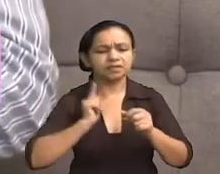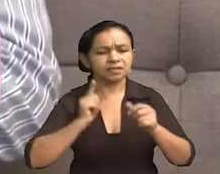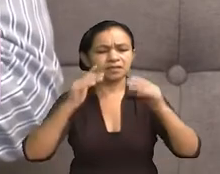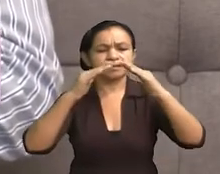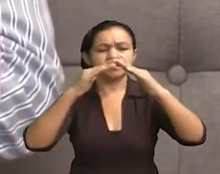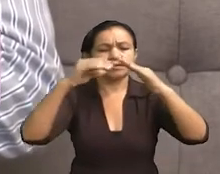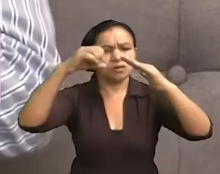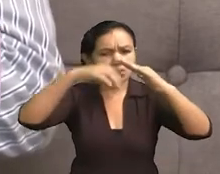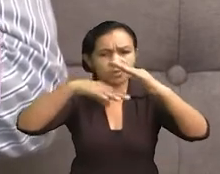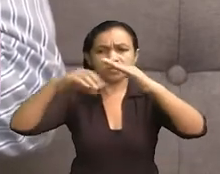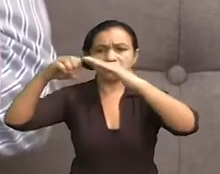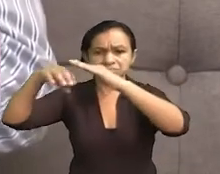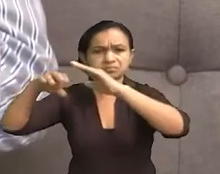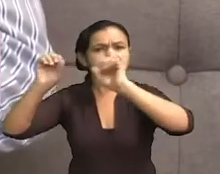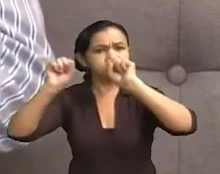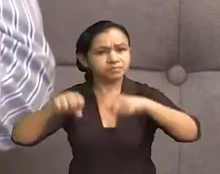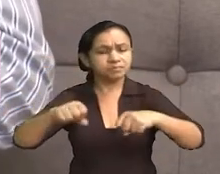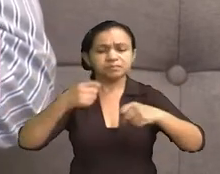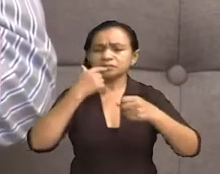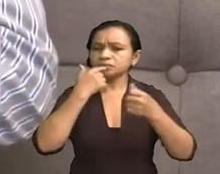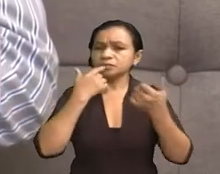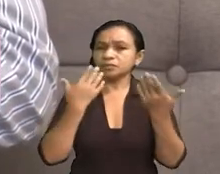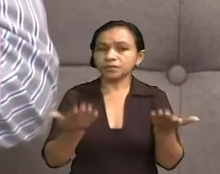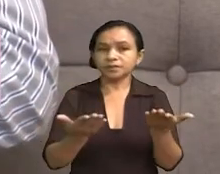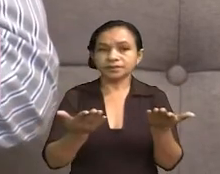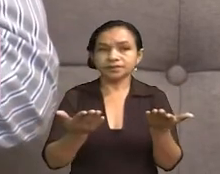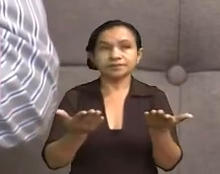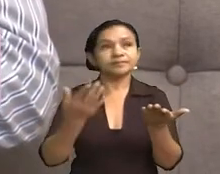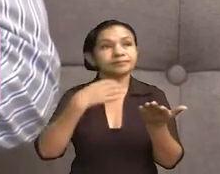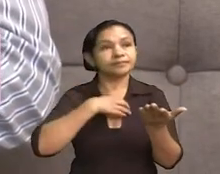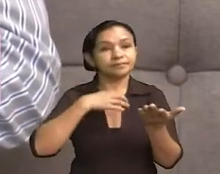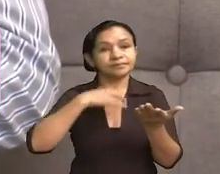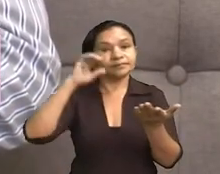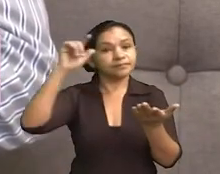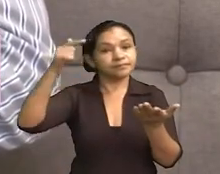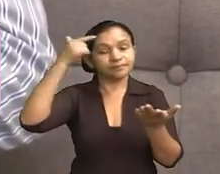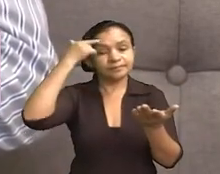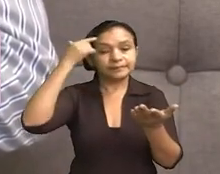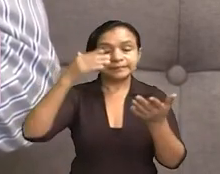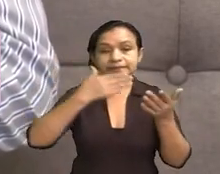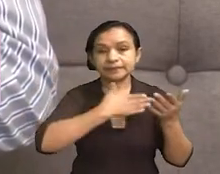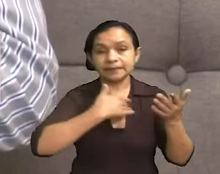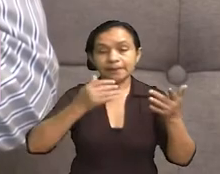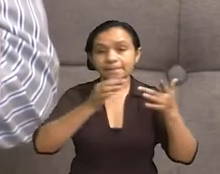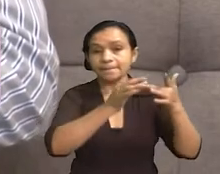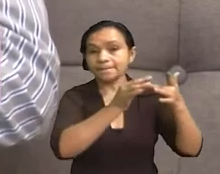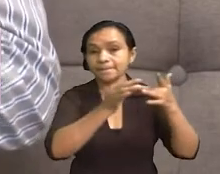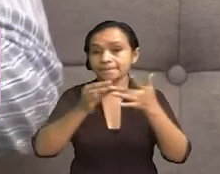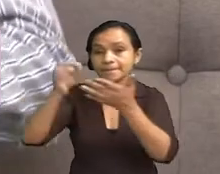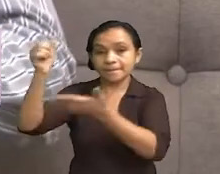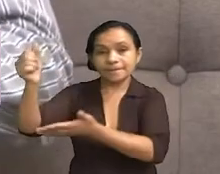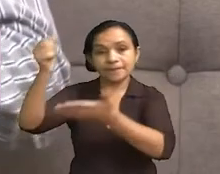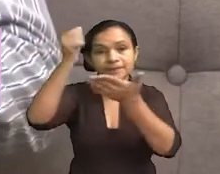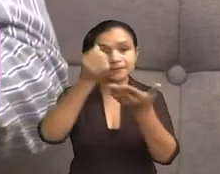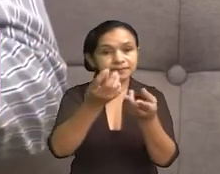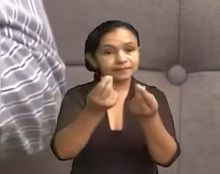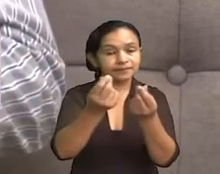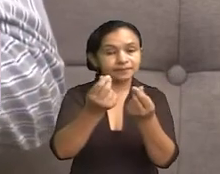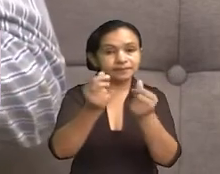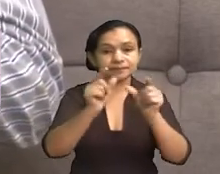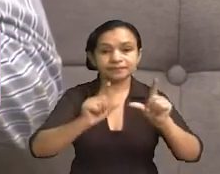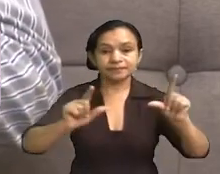a energía. ¿Y eso por qué ocurre? Porque nuestro gobierno ha priorizado la inversión en